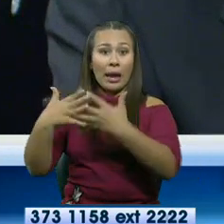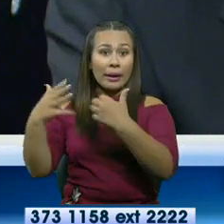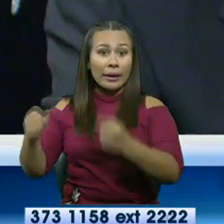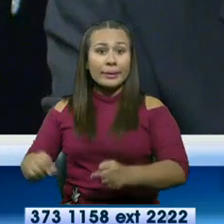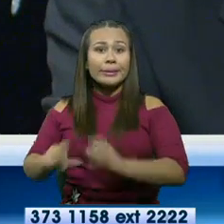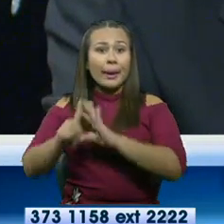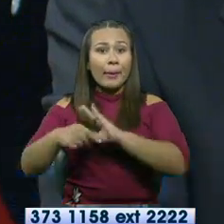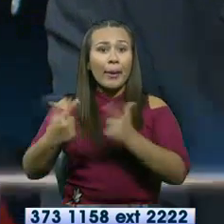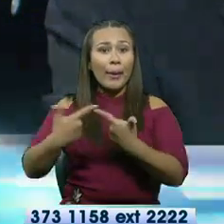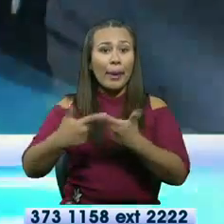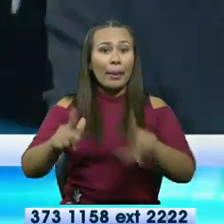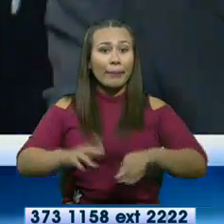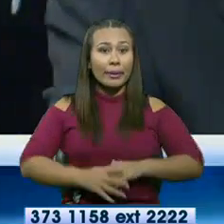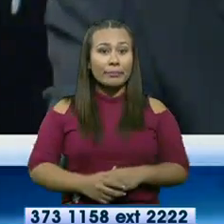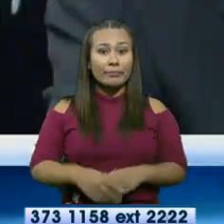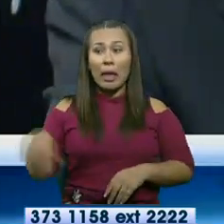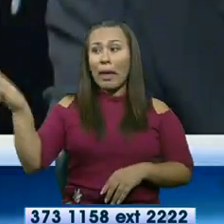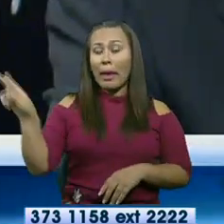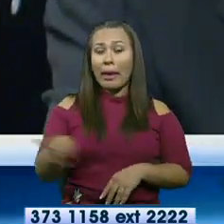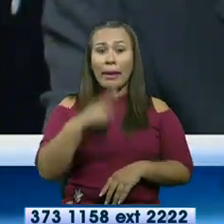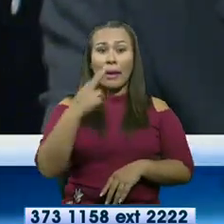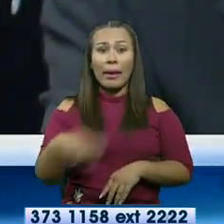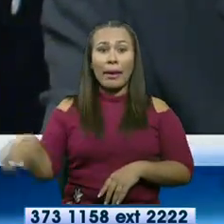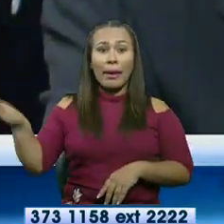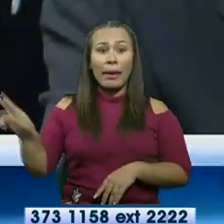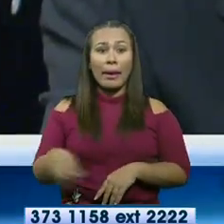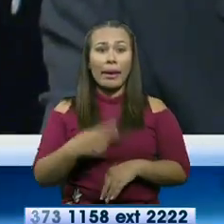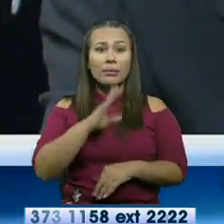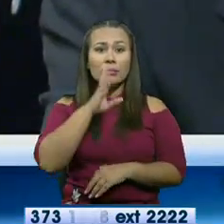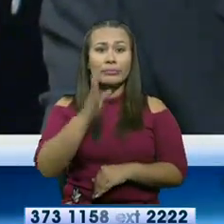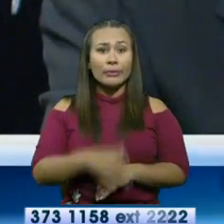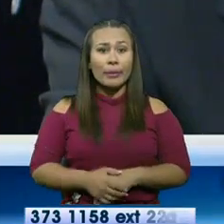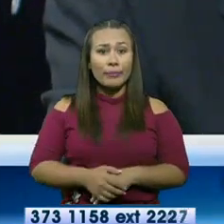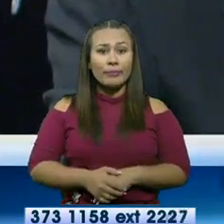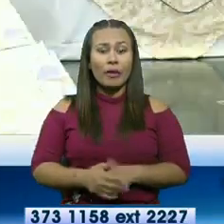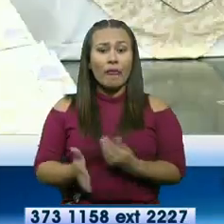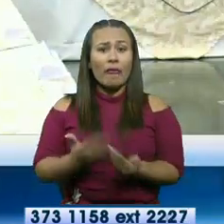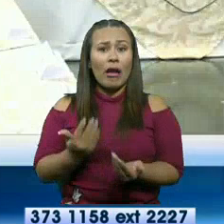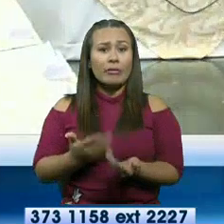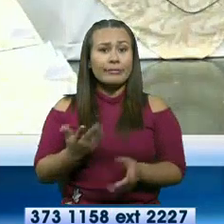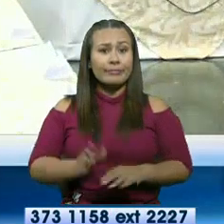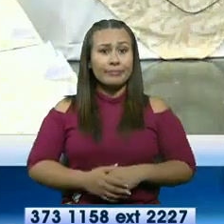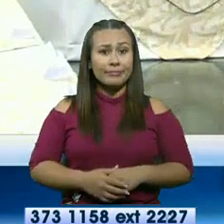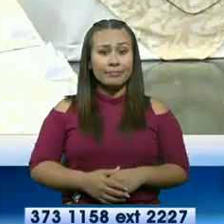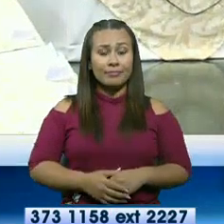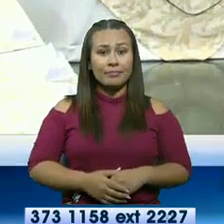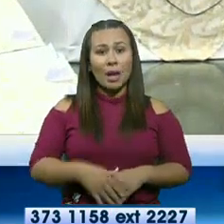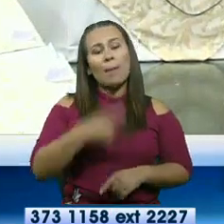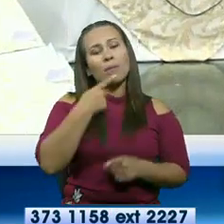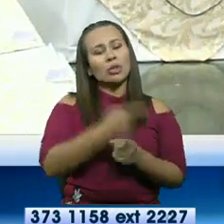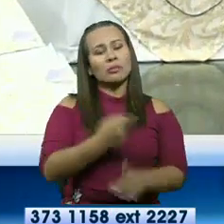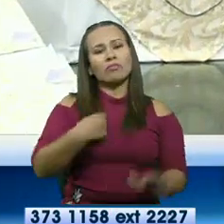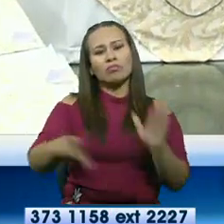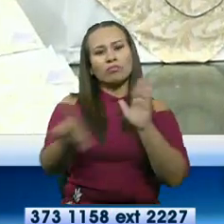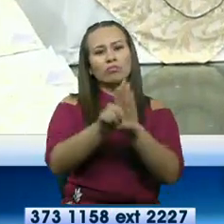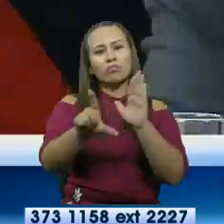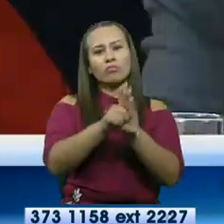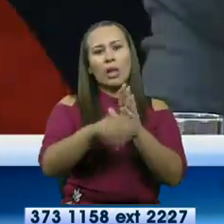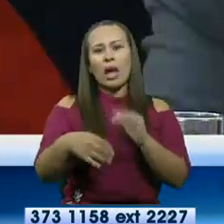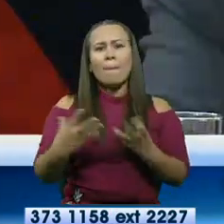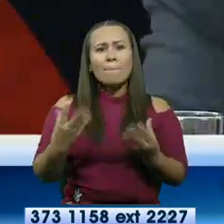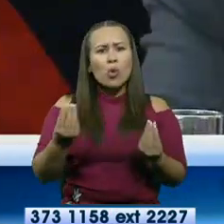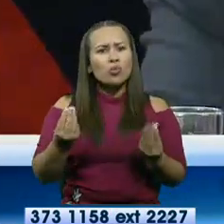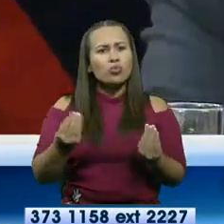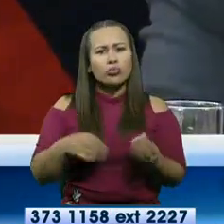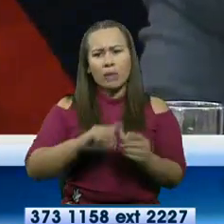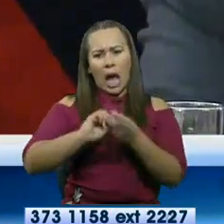delitos entran y salen de la cárcel con pasmosa facilidad. Es que según Nebot, son 4 delitos los más comunes